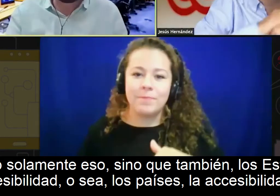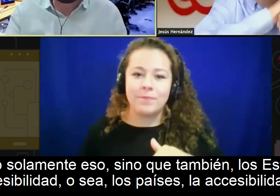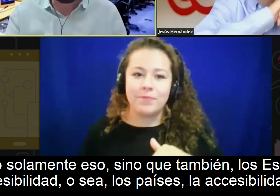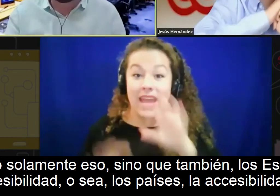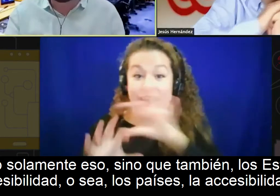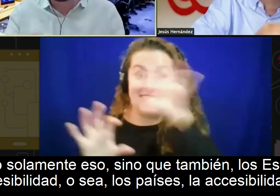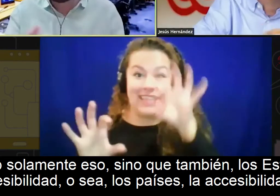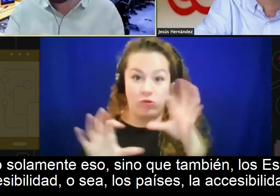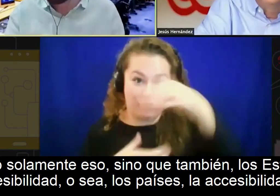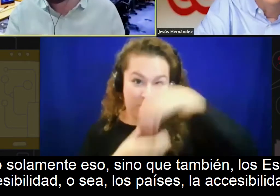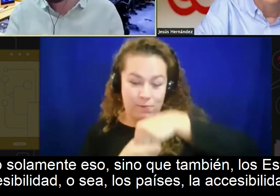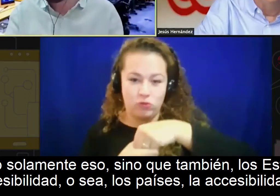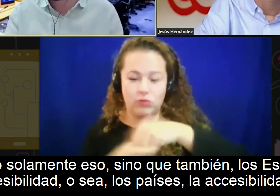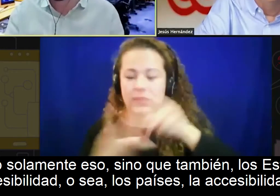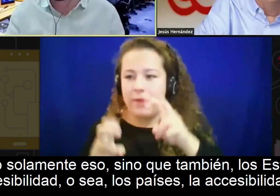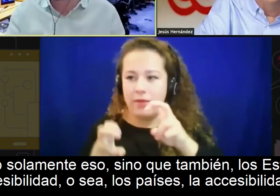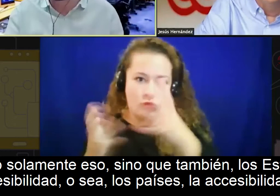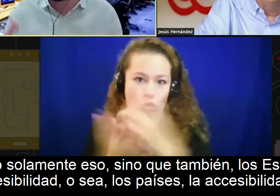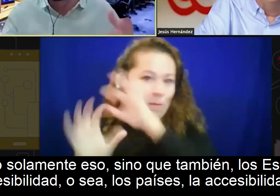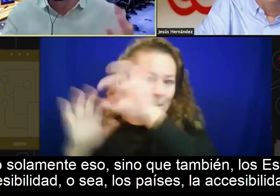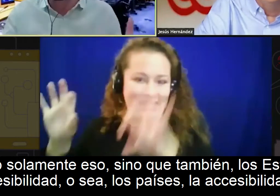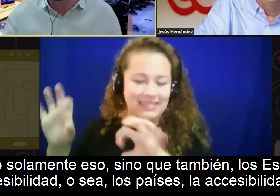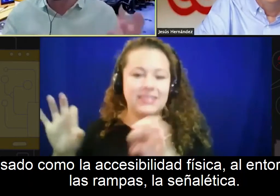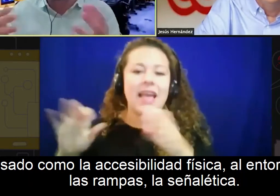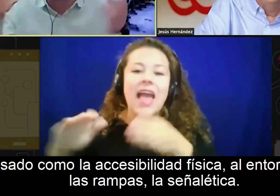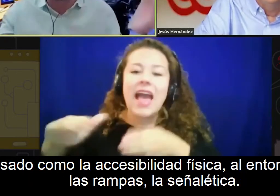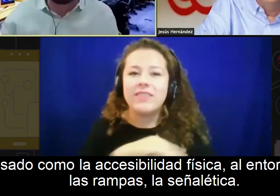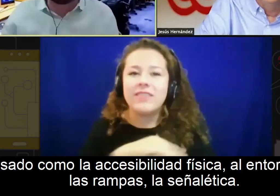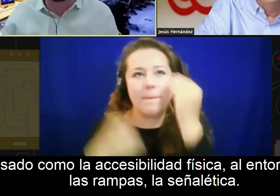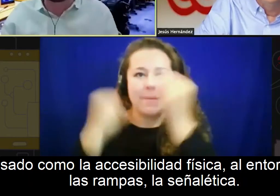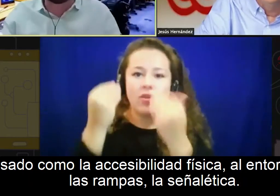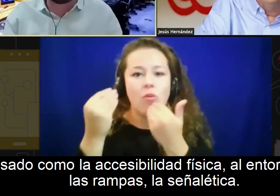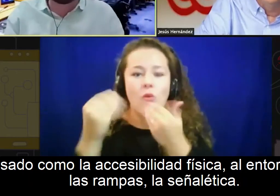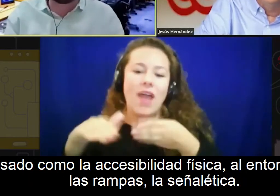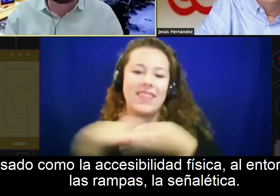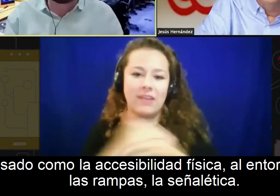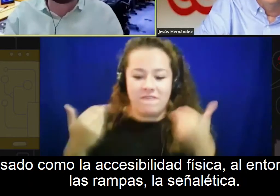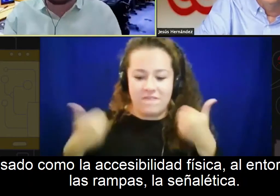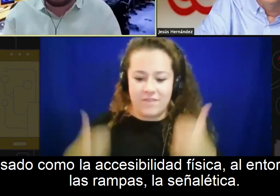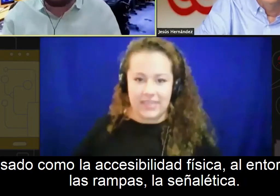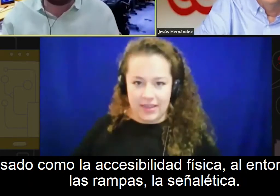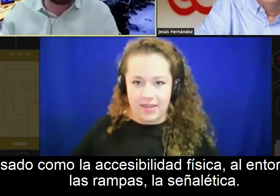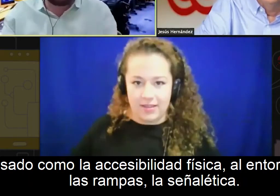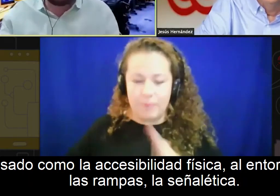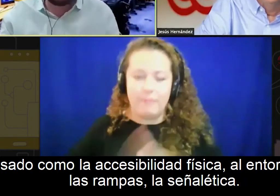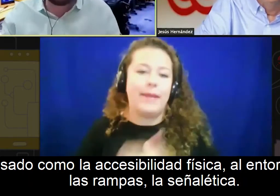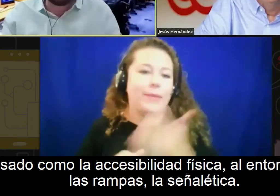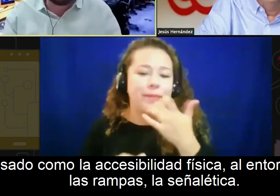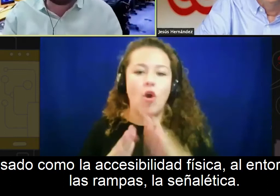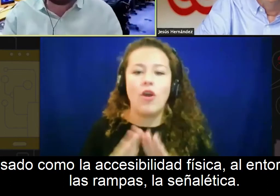miembros, la accesibilidad, o sea, los países, la accesibilidad siempre la han pensado como la accesibilidad física al entorno construido, las